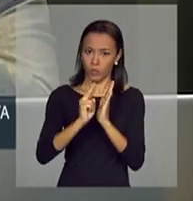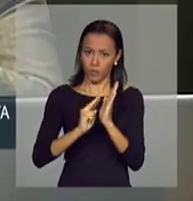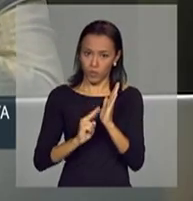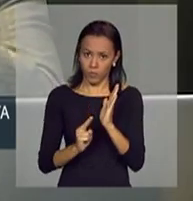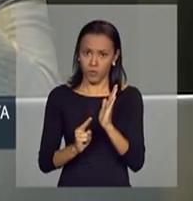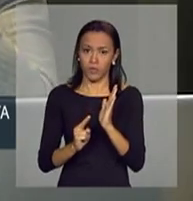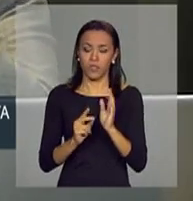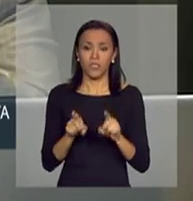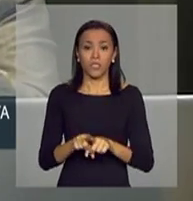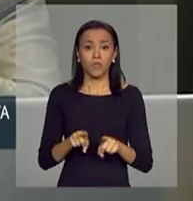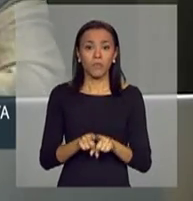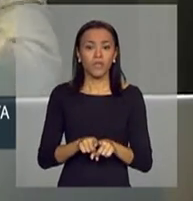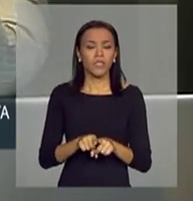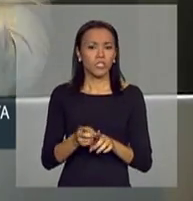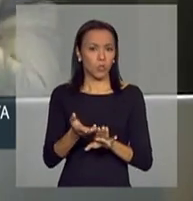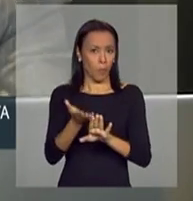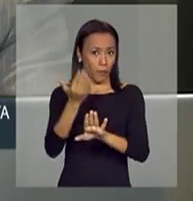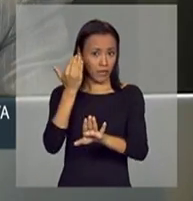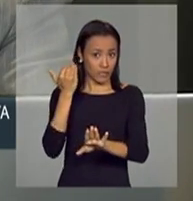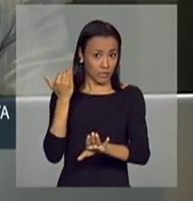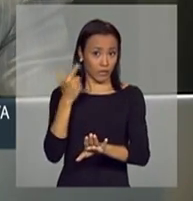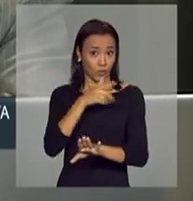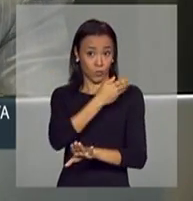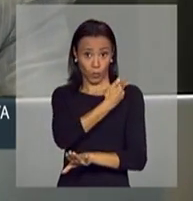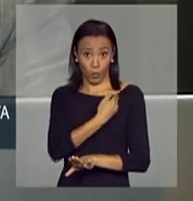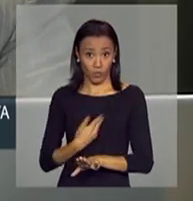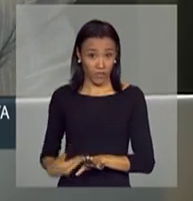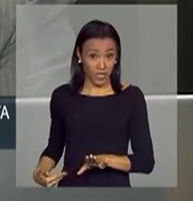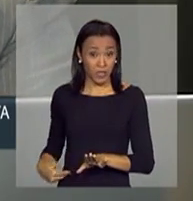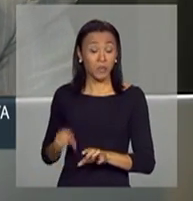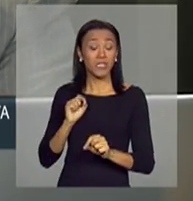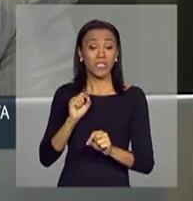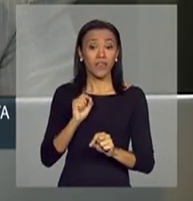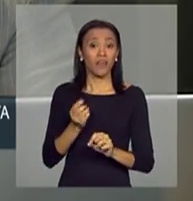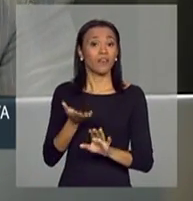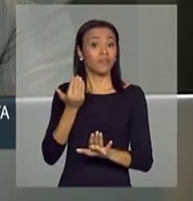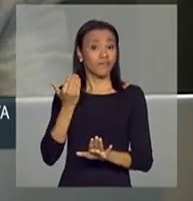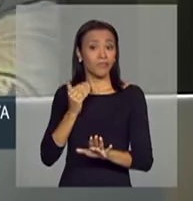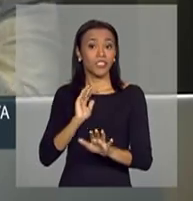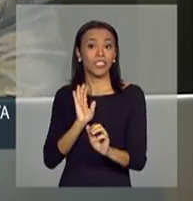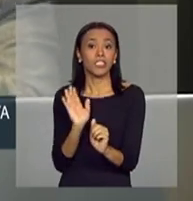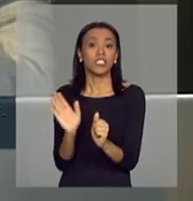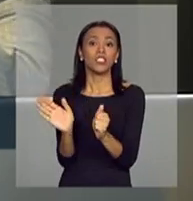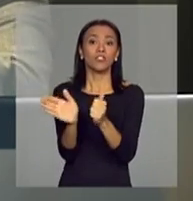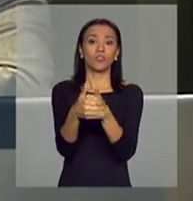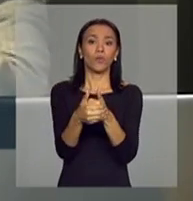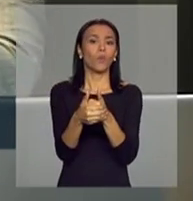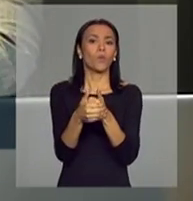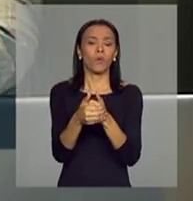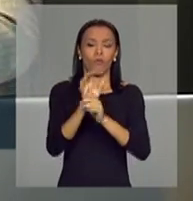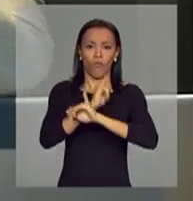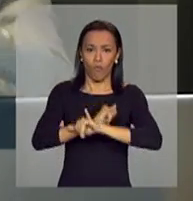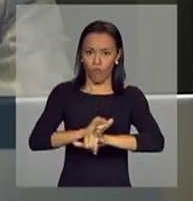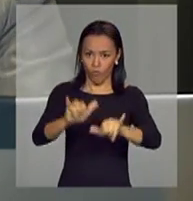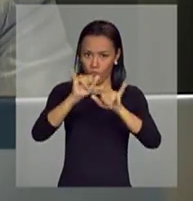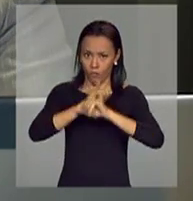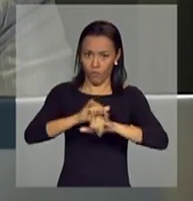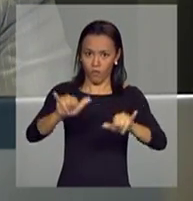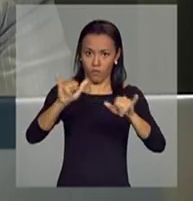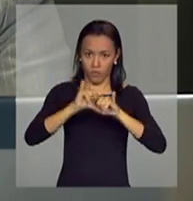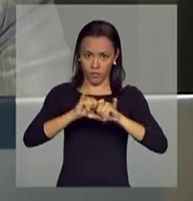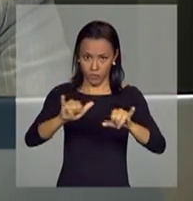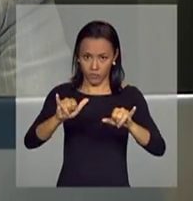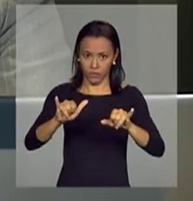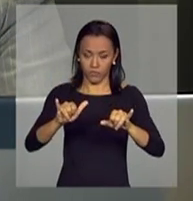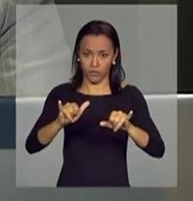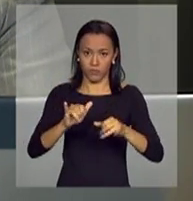de gobierno que se tiene, que oculta información, porque siguen existiendo esos candados de